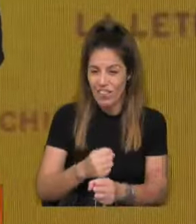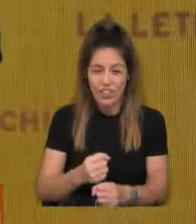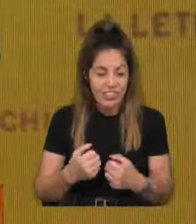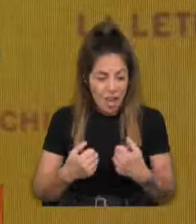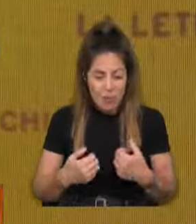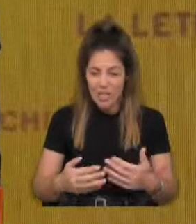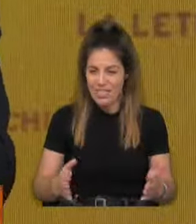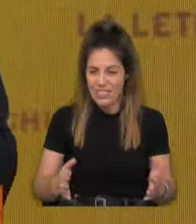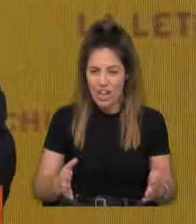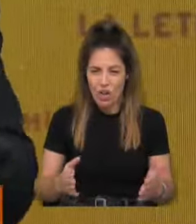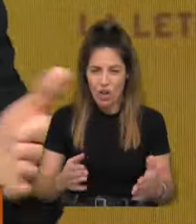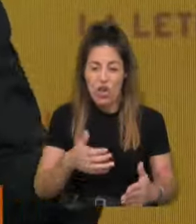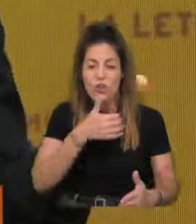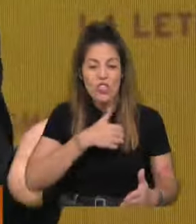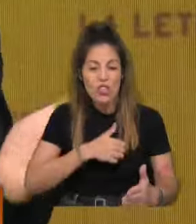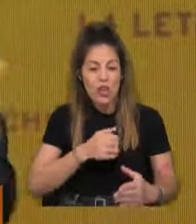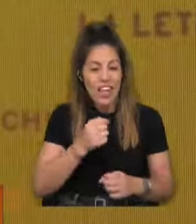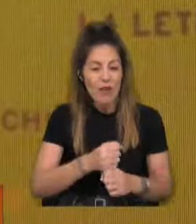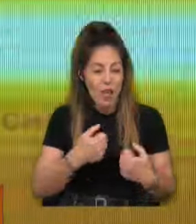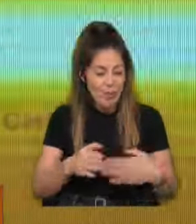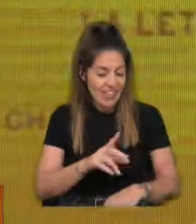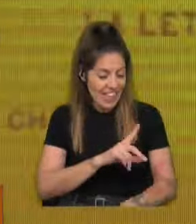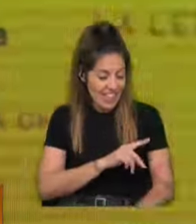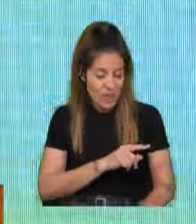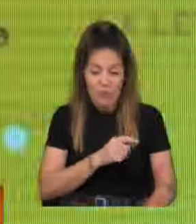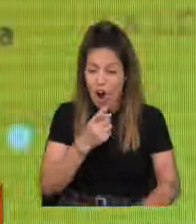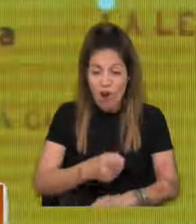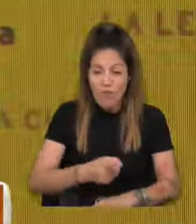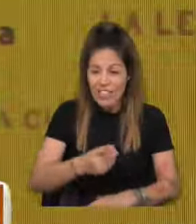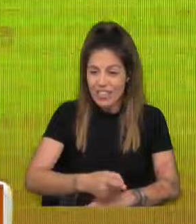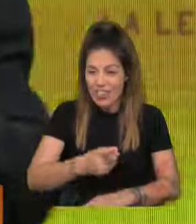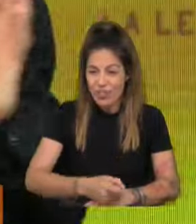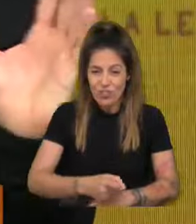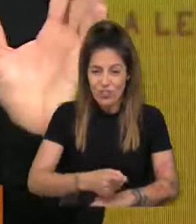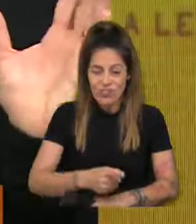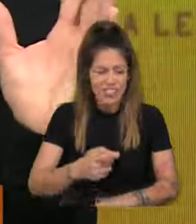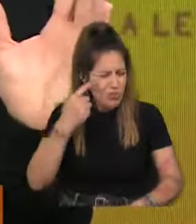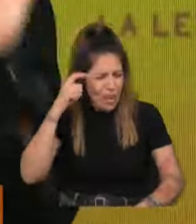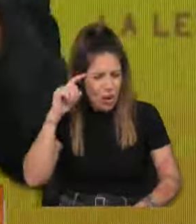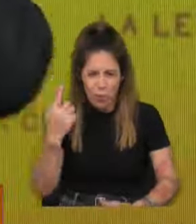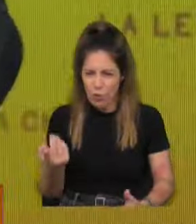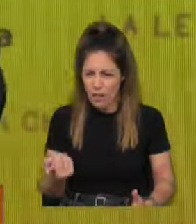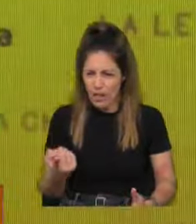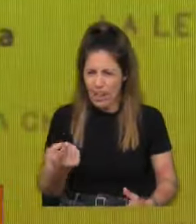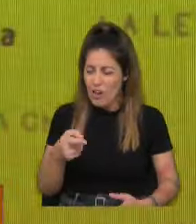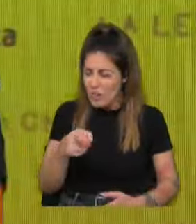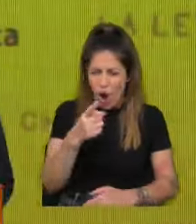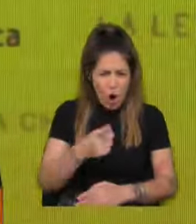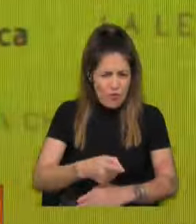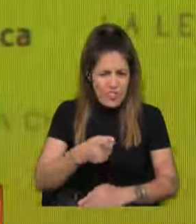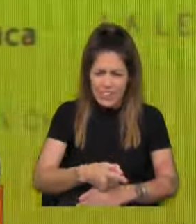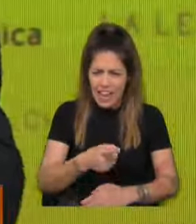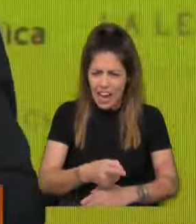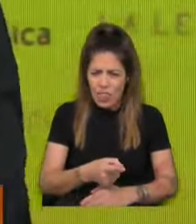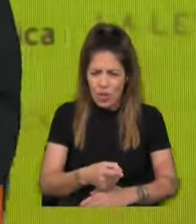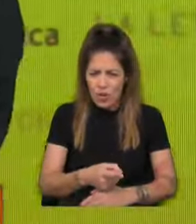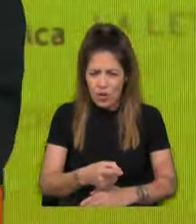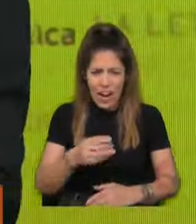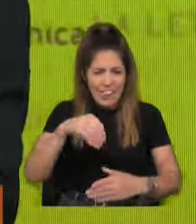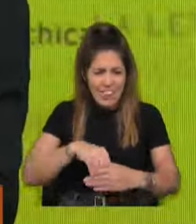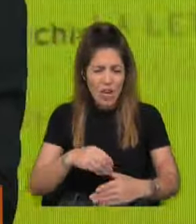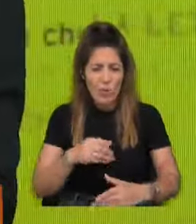a su historia laboral a partir de diciembre están obligados esto es una locura están obligados a estar una